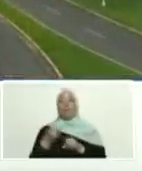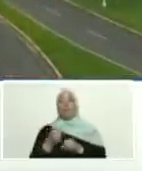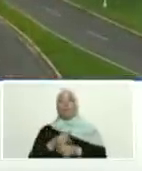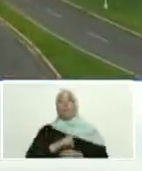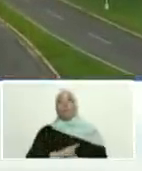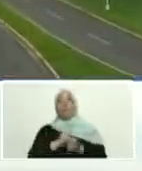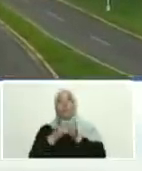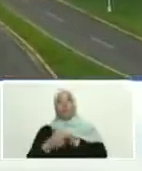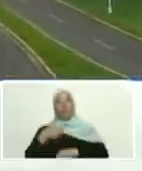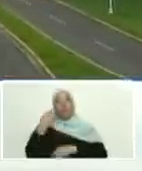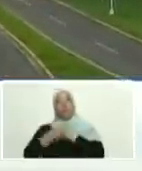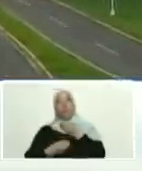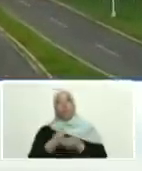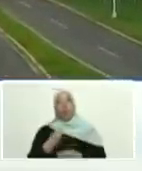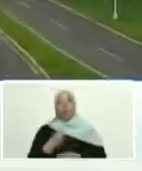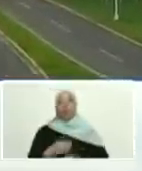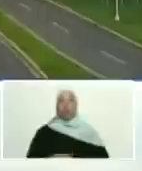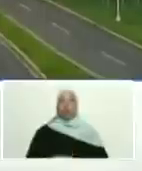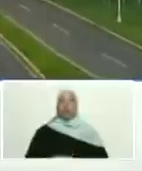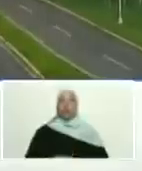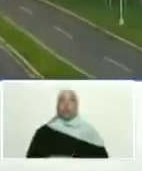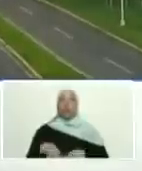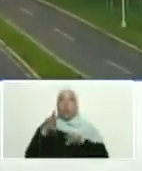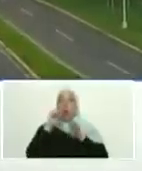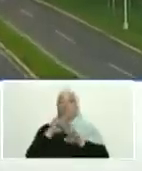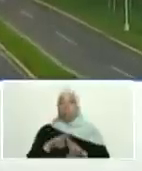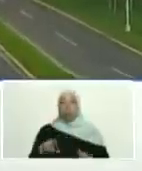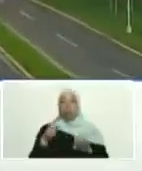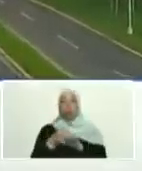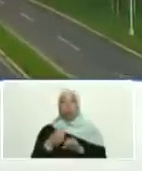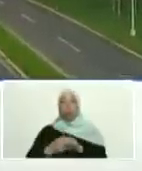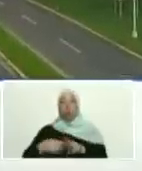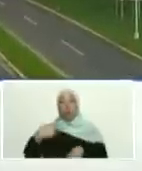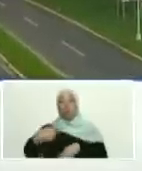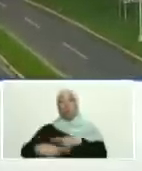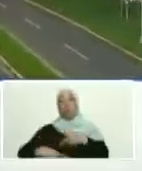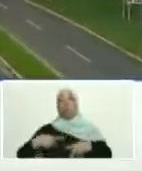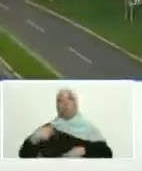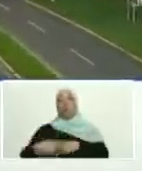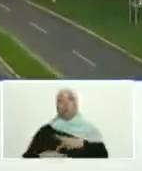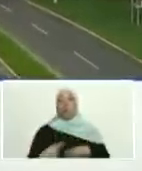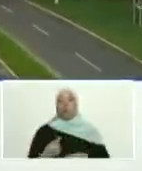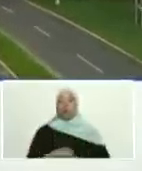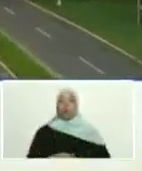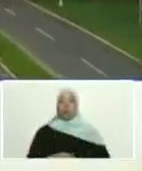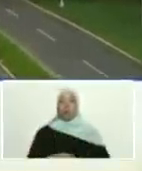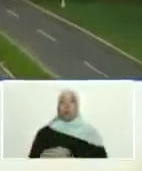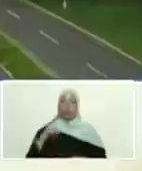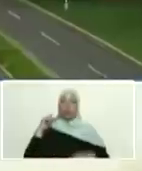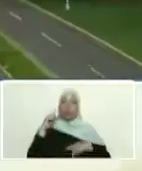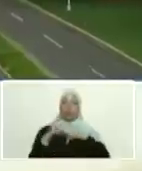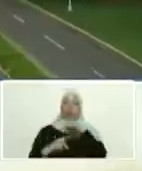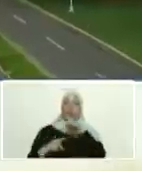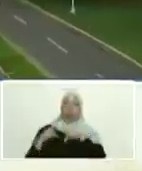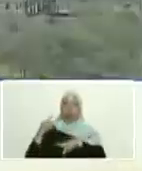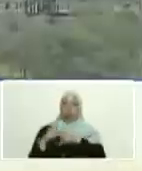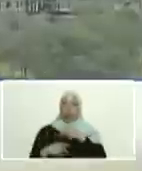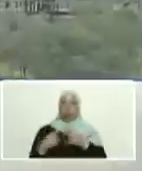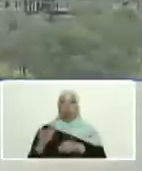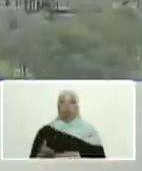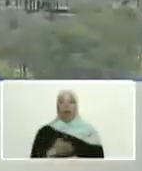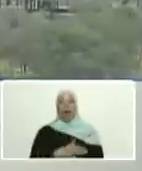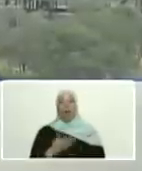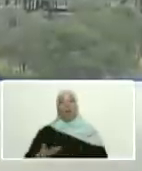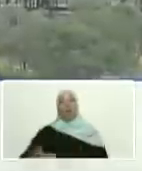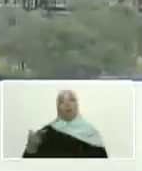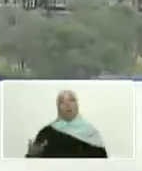sustituyendo partes y piezas, repuestos de los procesos productivos, materias primas de los procesos productivos que antes